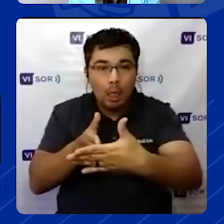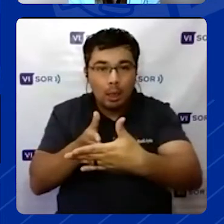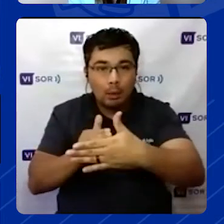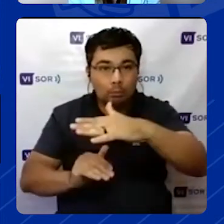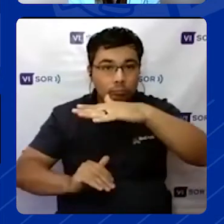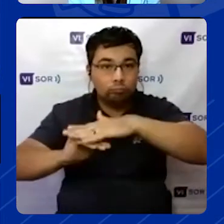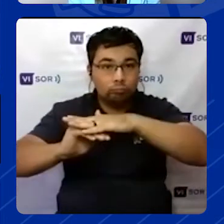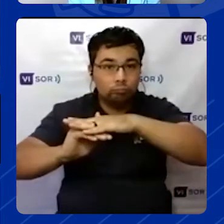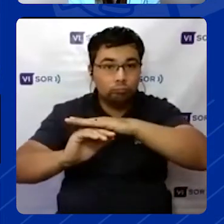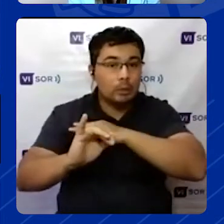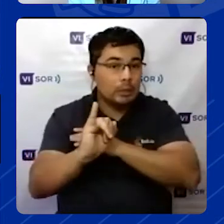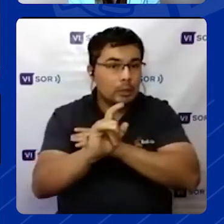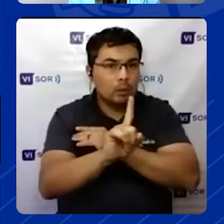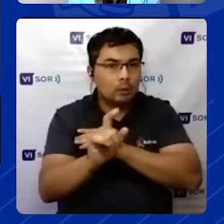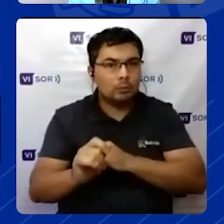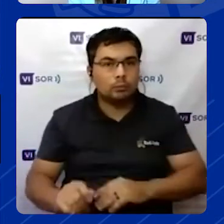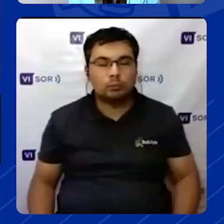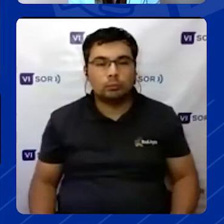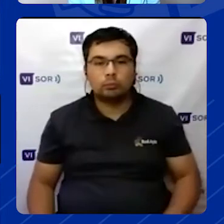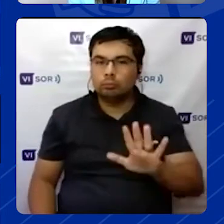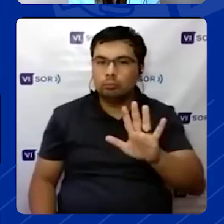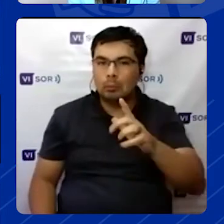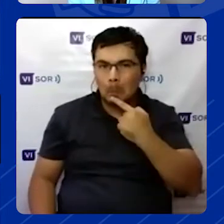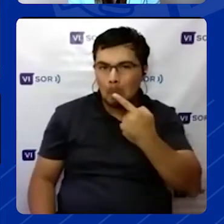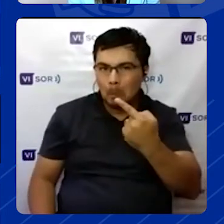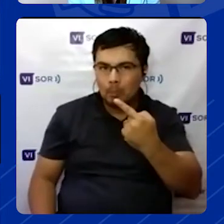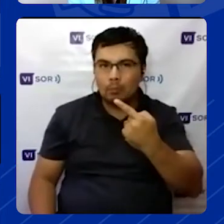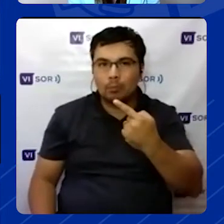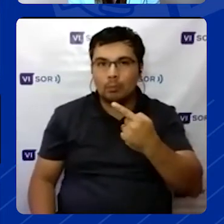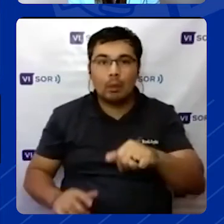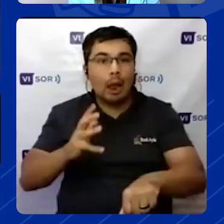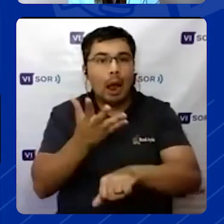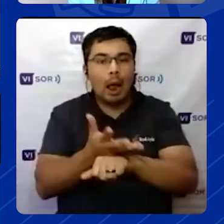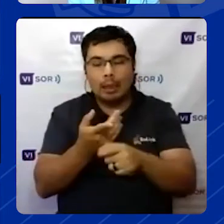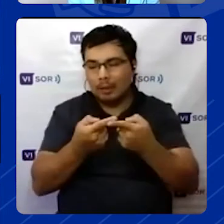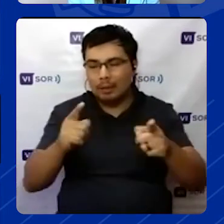limitados, son hartos cupos, son limitados porque tenemos clases